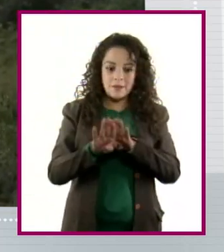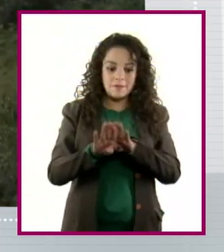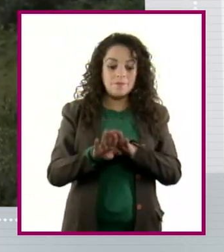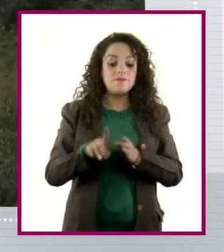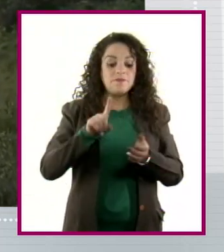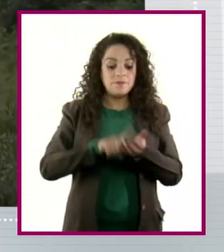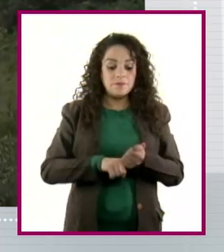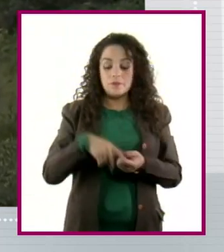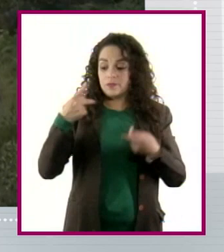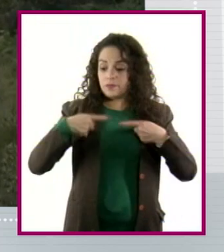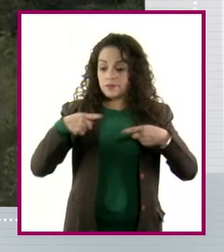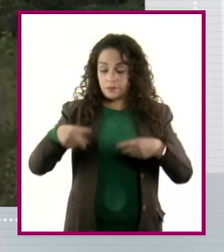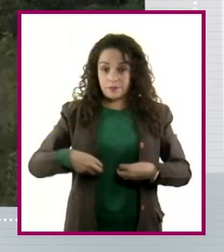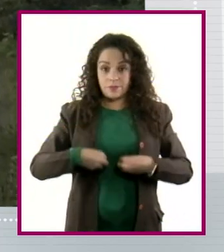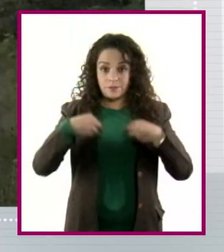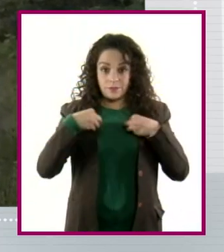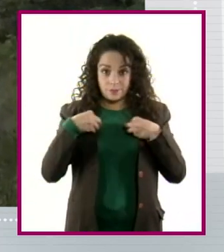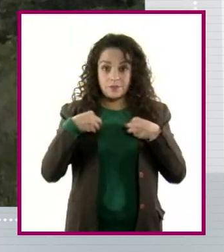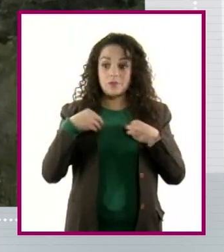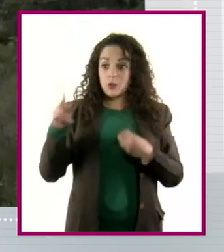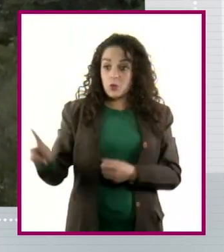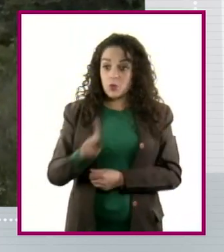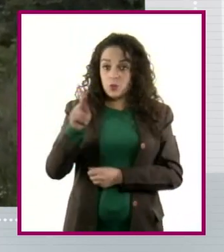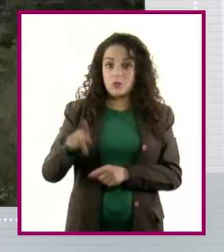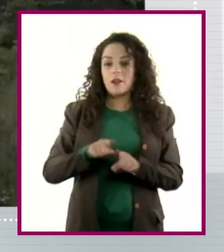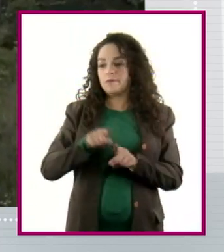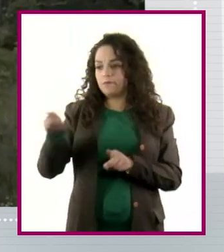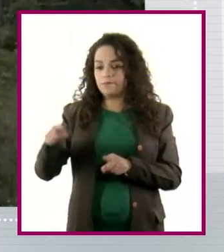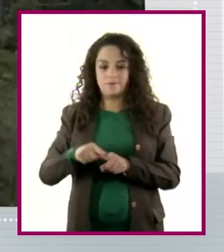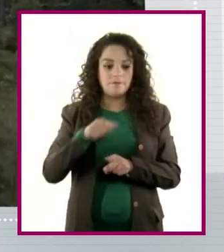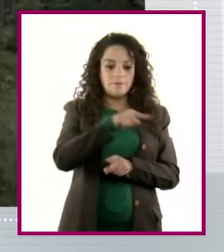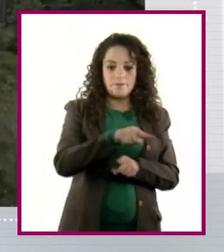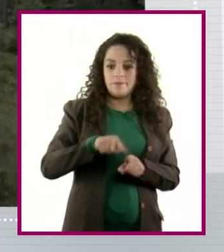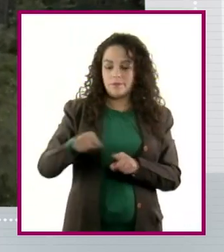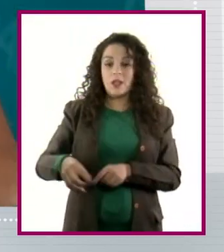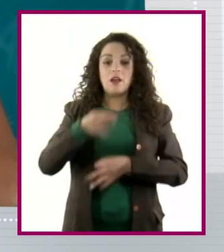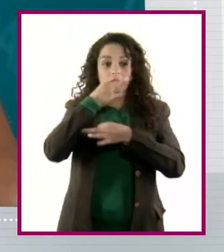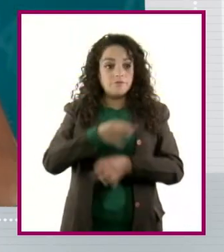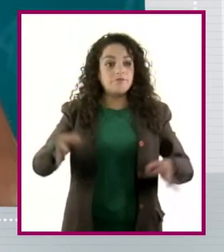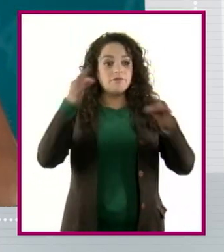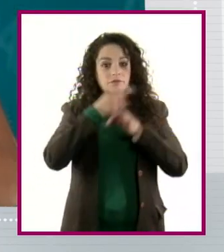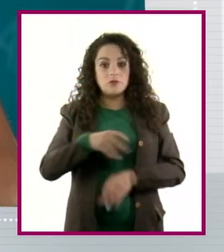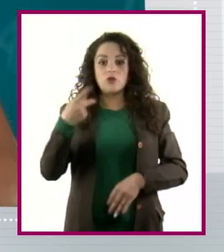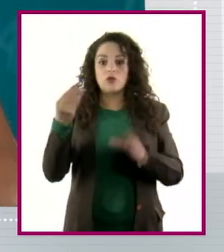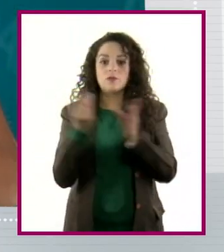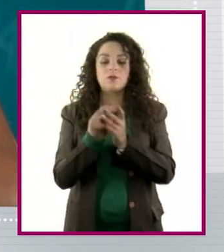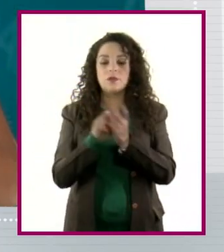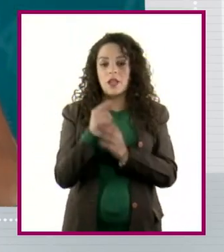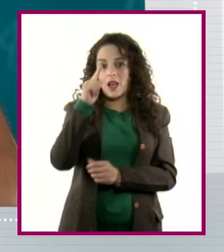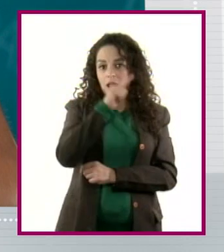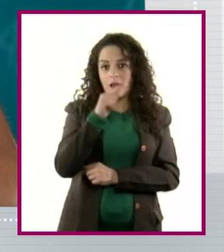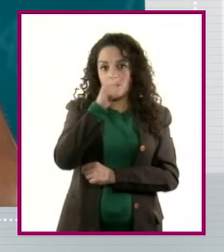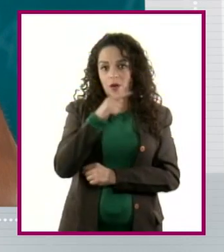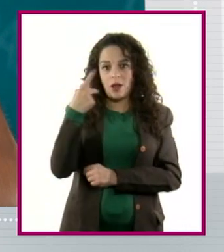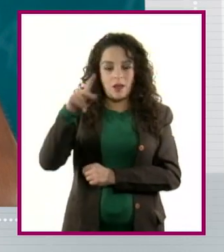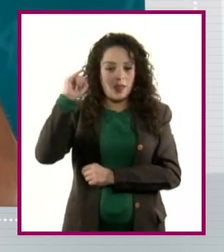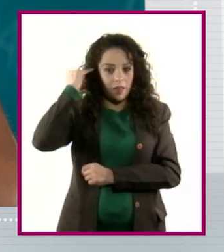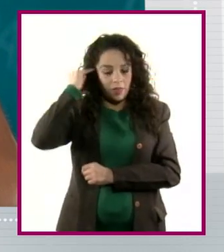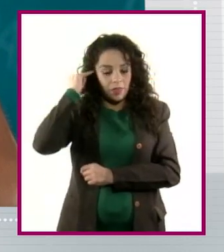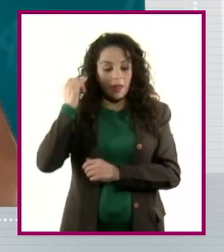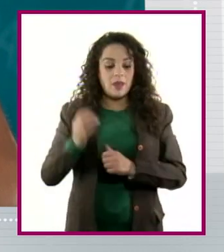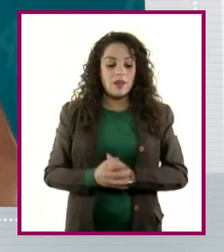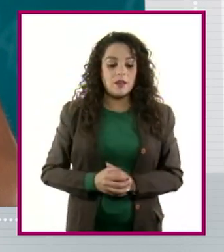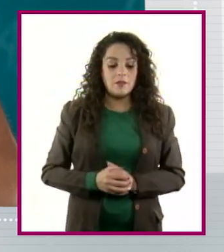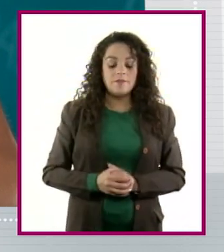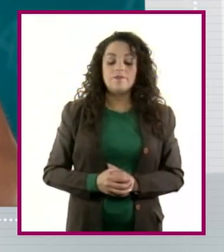repliegue de sus habitantes hacia sus pueblos y difusión de mensajes en lenguas indígenas. Nuestro equipo de redacción nos informa que, en relación